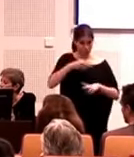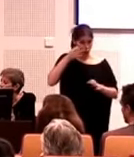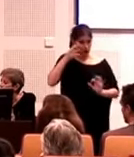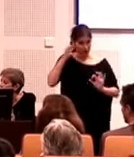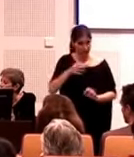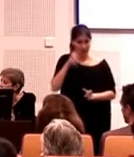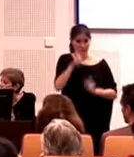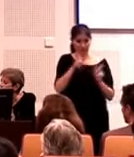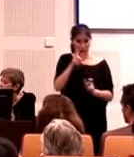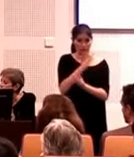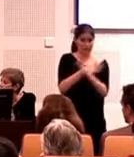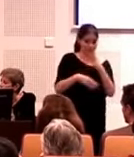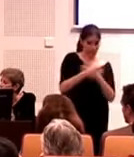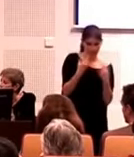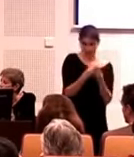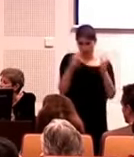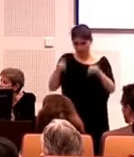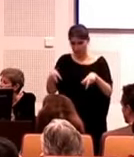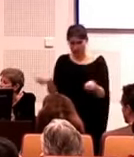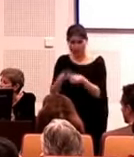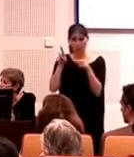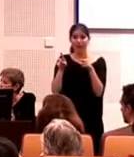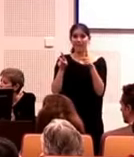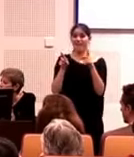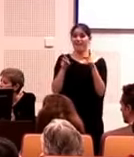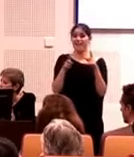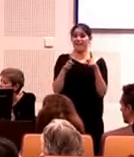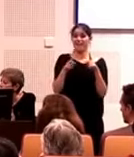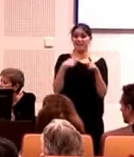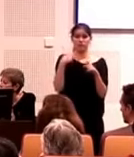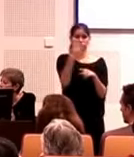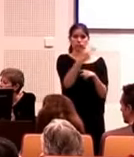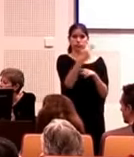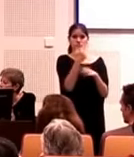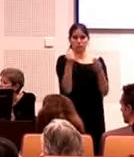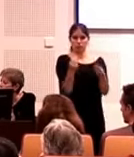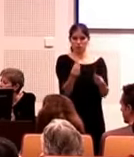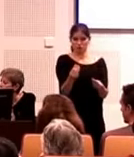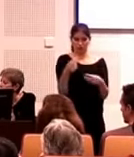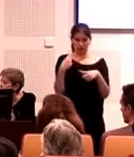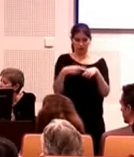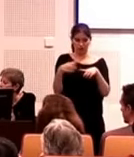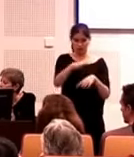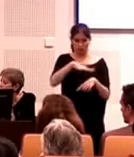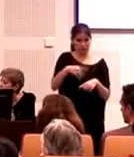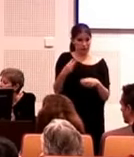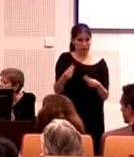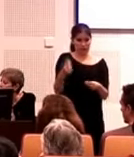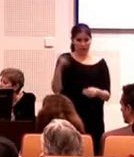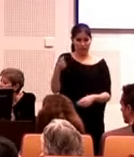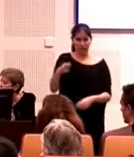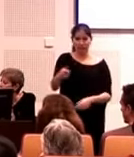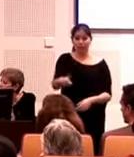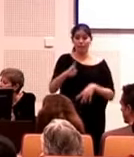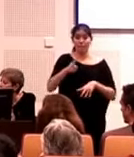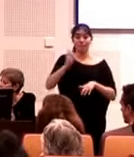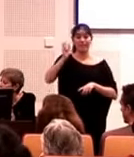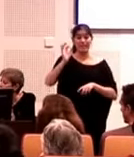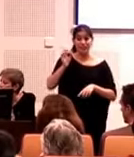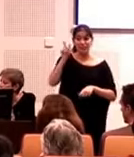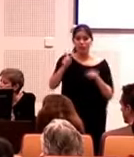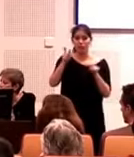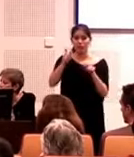de discapacidad, sin discapacidad. Lo hemos proyectado en muchísimos sitios y es verdad que mucha gente que no